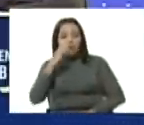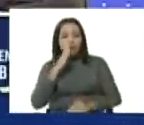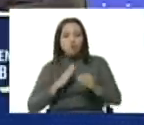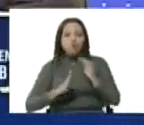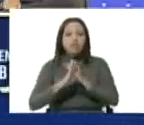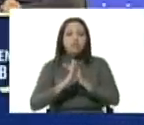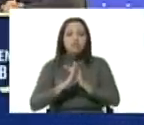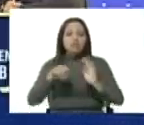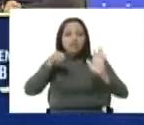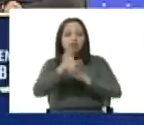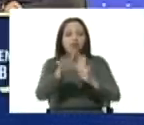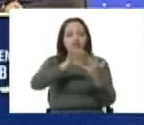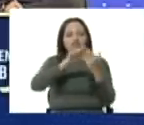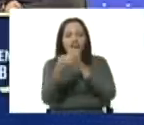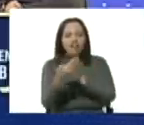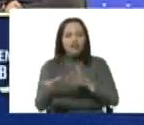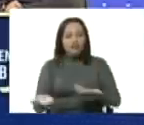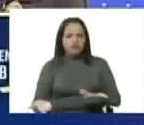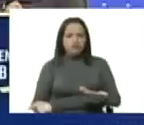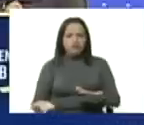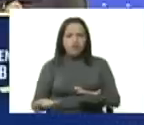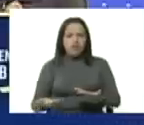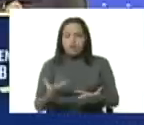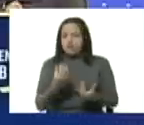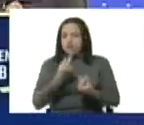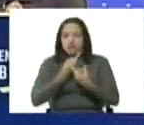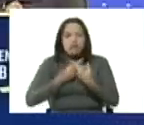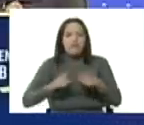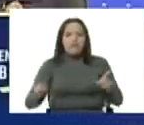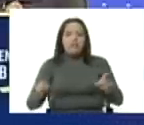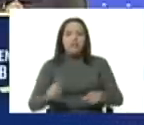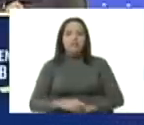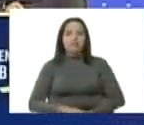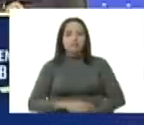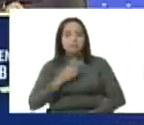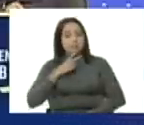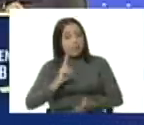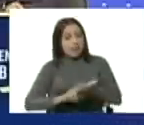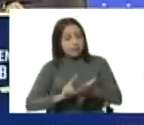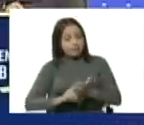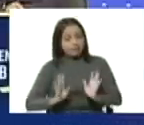de la clase media. Es muy distinto, ¿verdad?